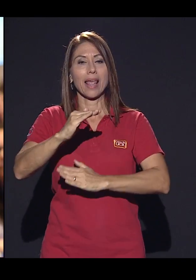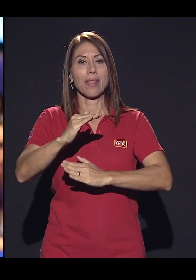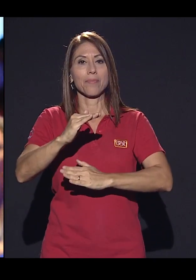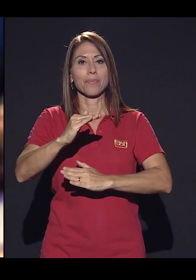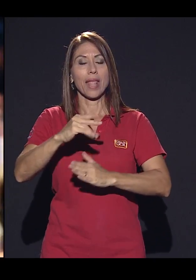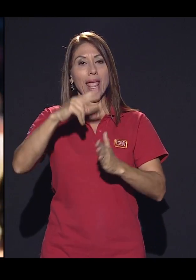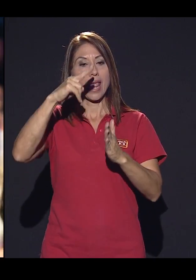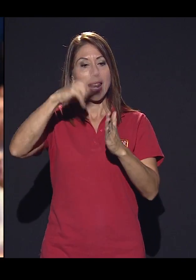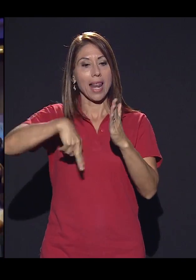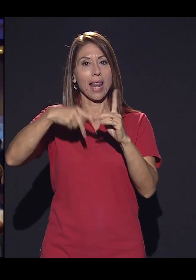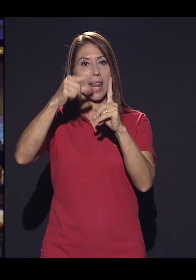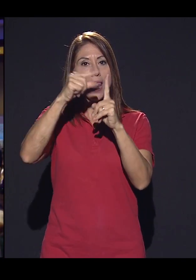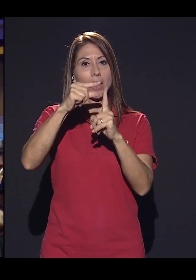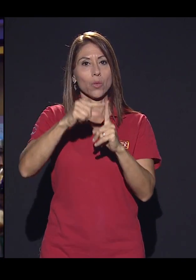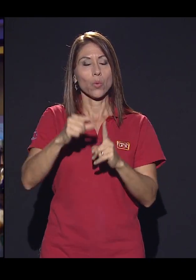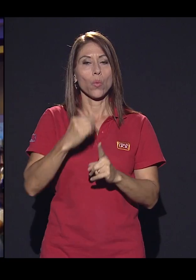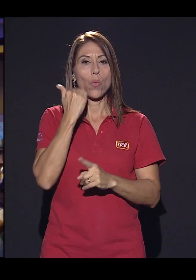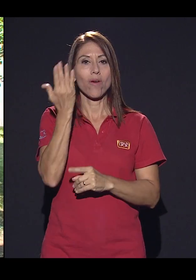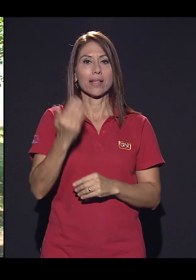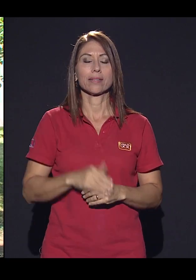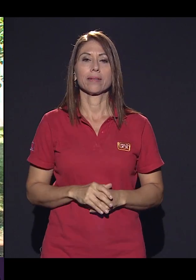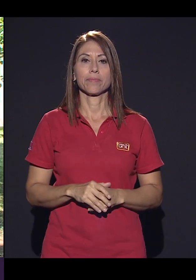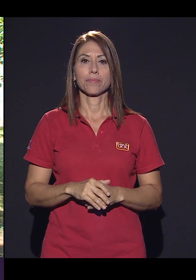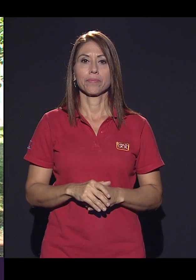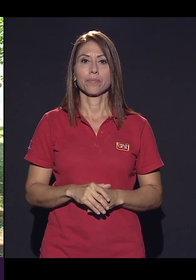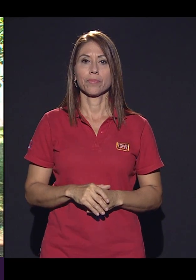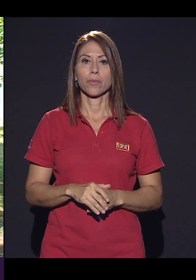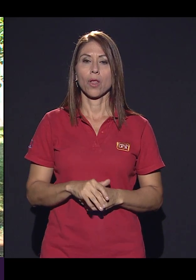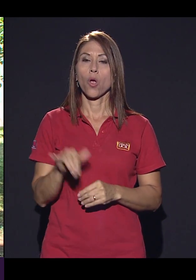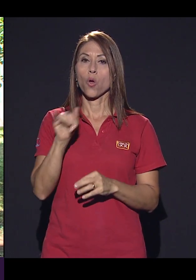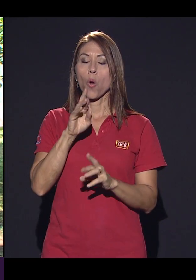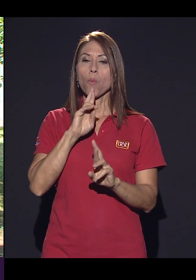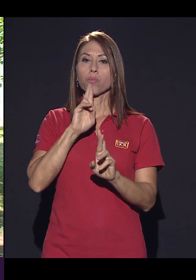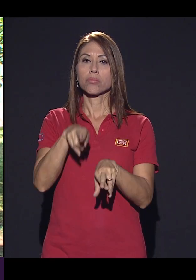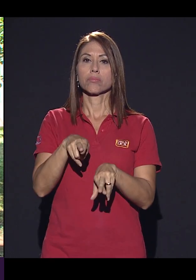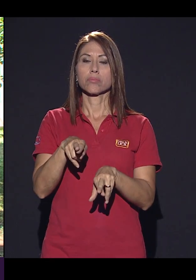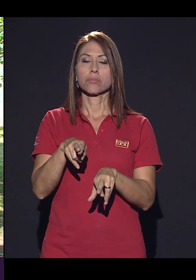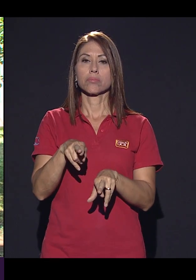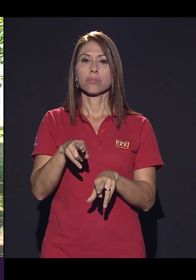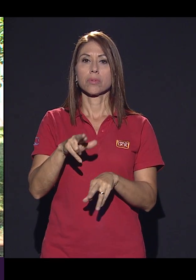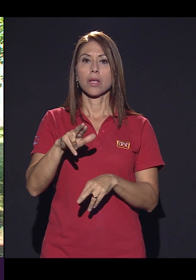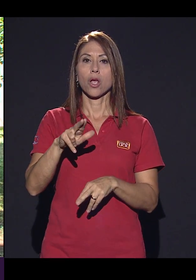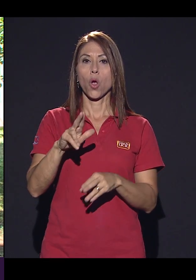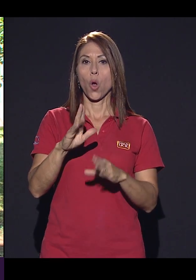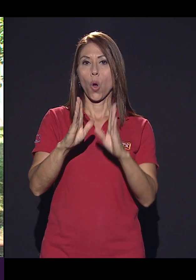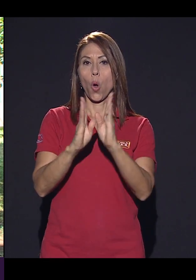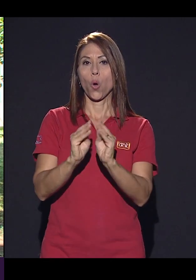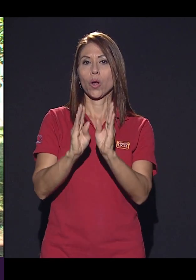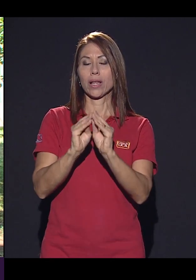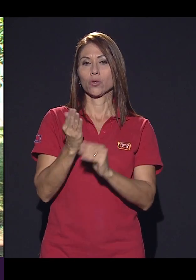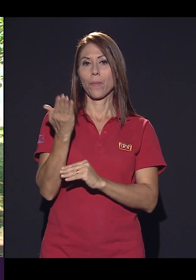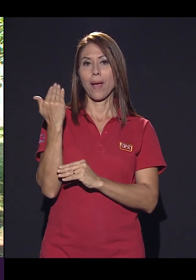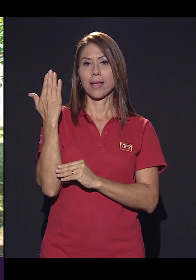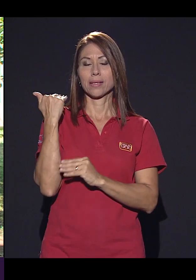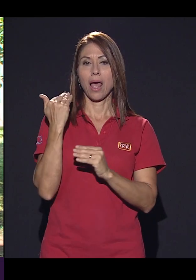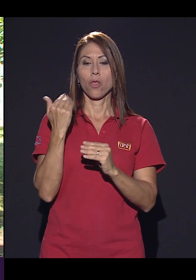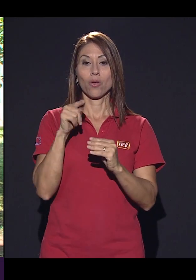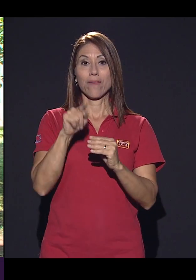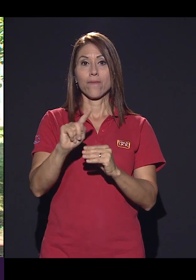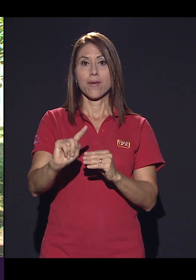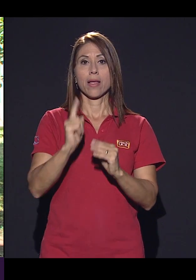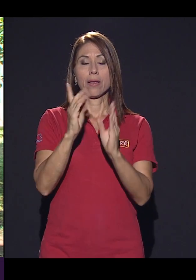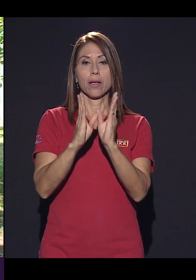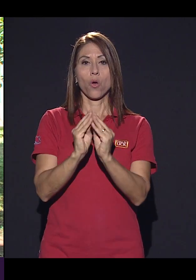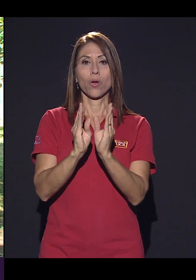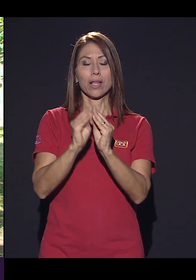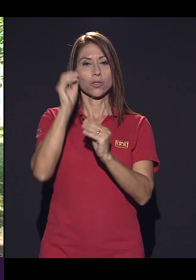en lectura fácil. A raíz del congreso pasado, ¿verdad?, que fue el primer congreso sobre